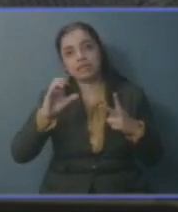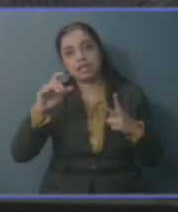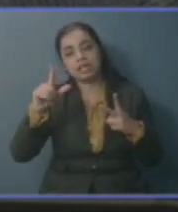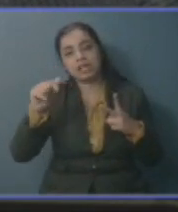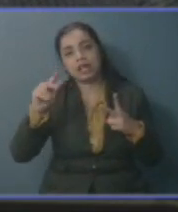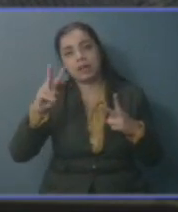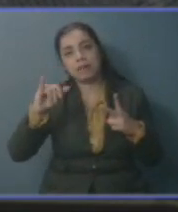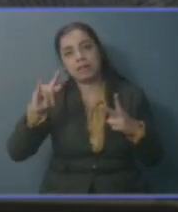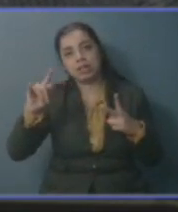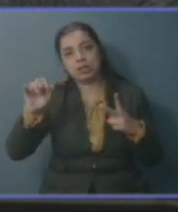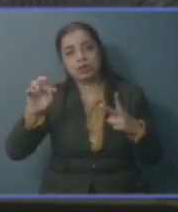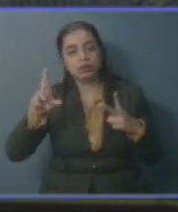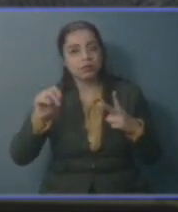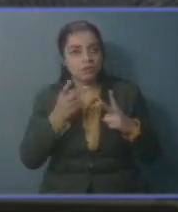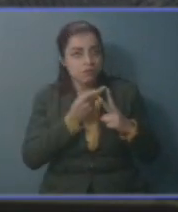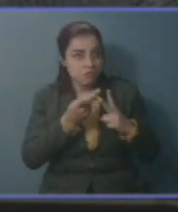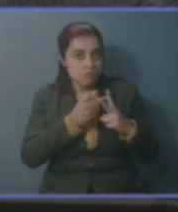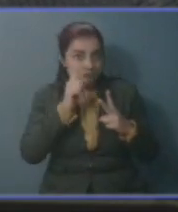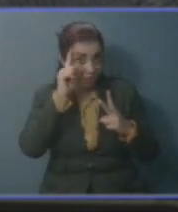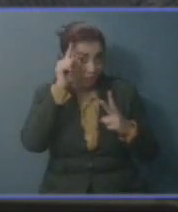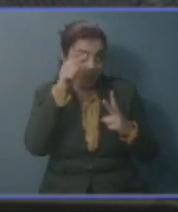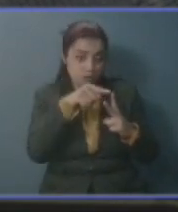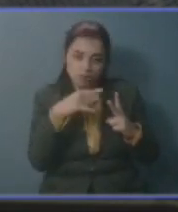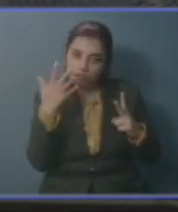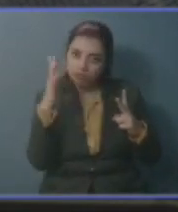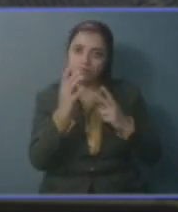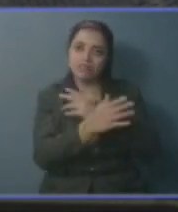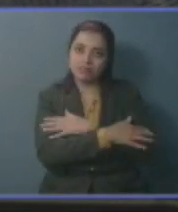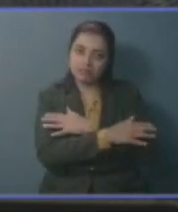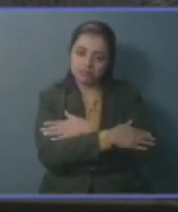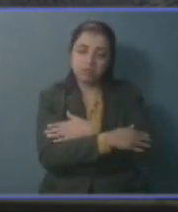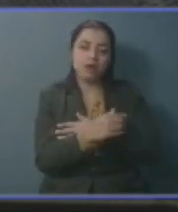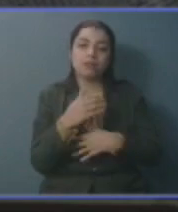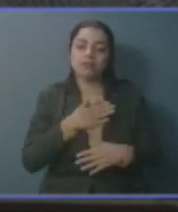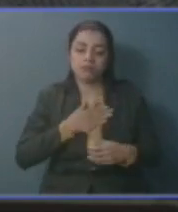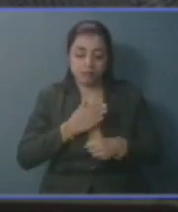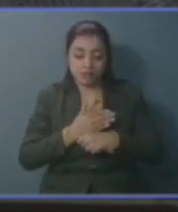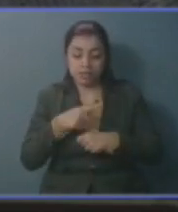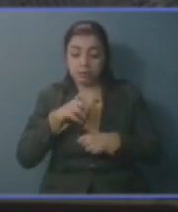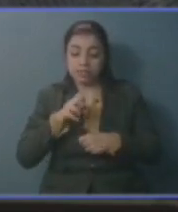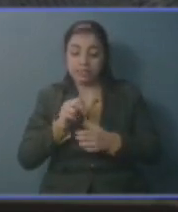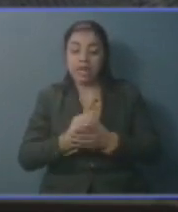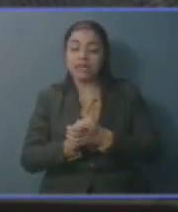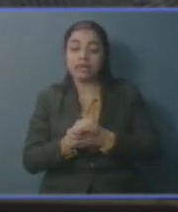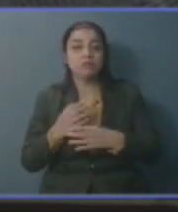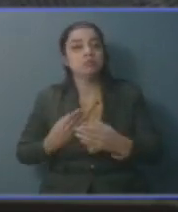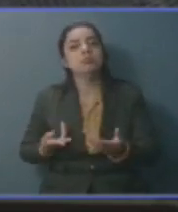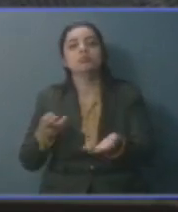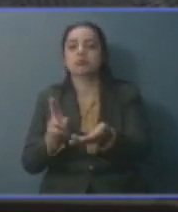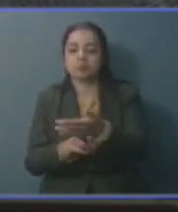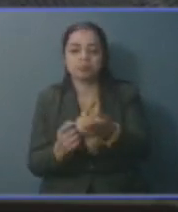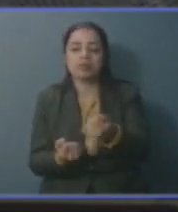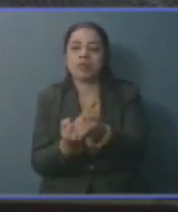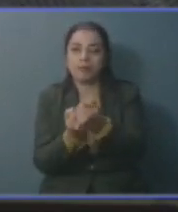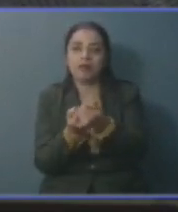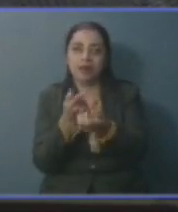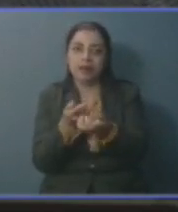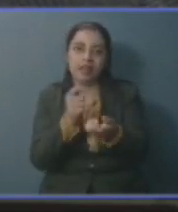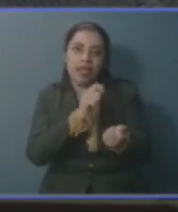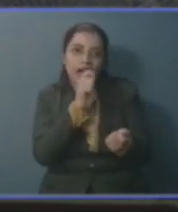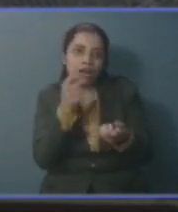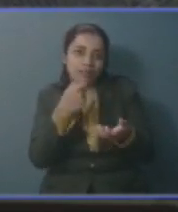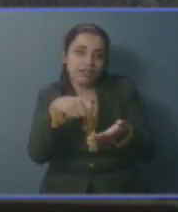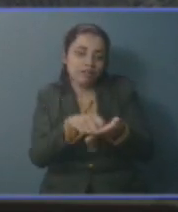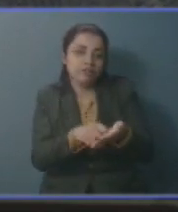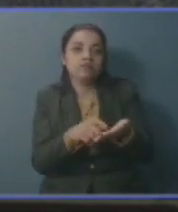a David, también quisiéramos que nos incluyera en la iniciativa de